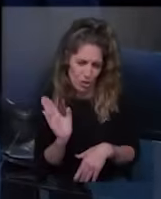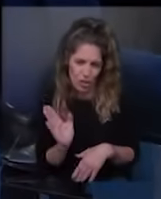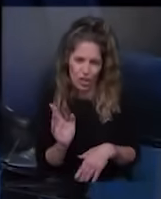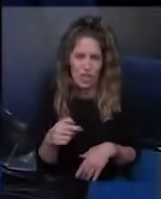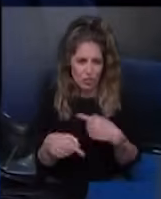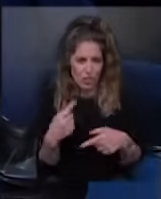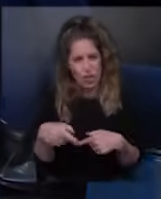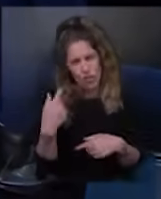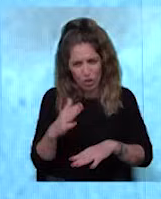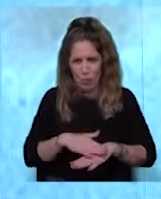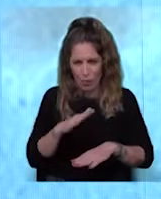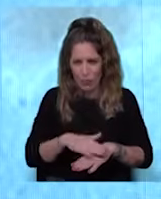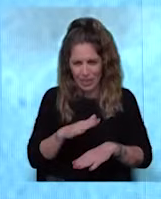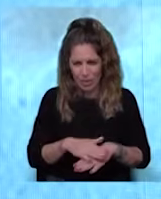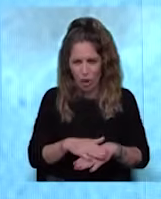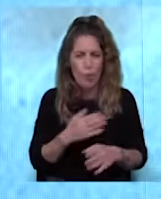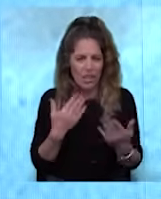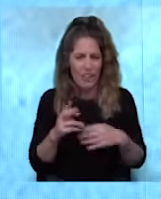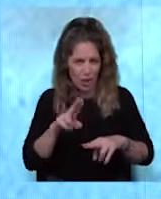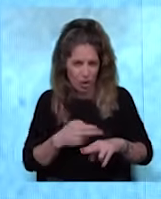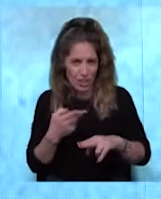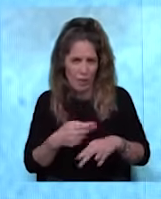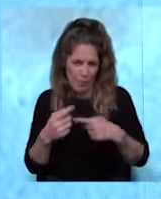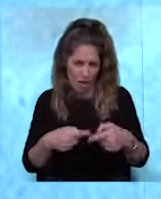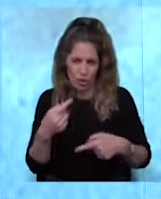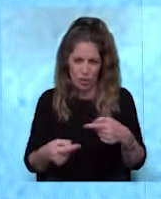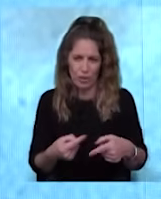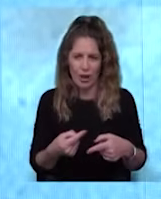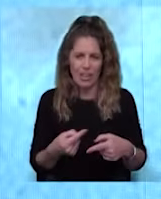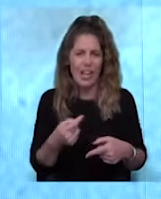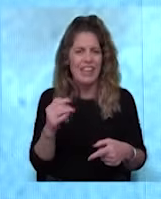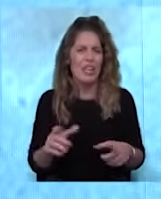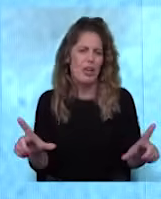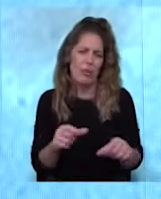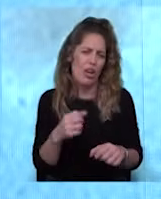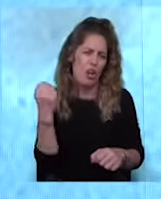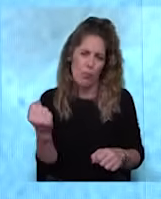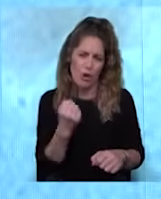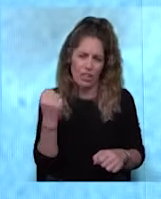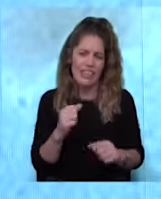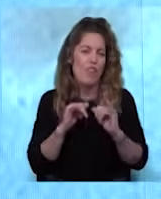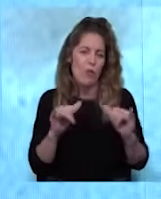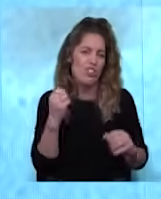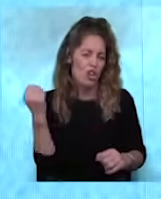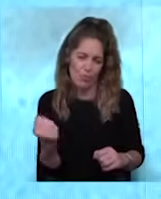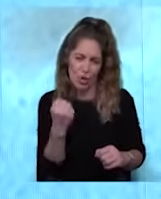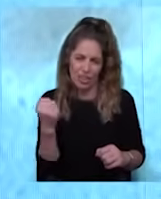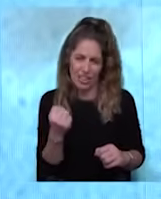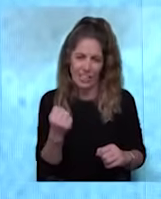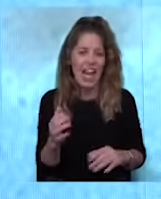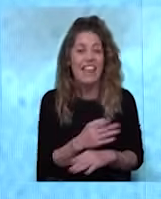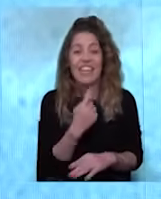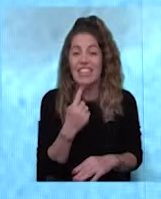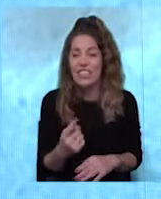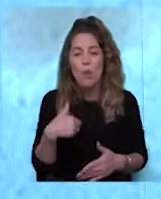otro en otro momento voy a agarrar esto de nuevo para continuarlo porque tenemos que cerrar con algo importante con una información importante antes de decir